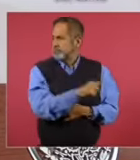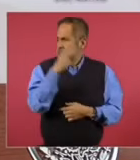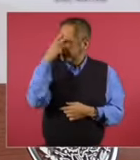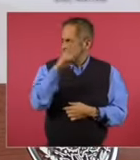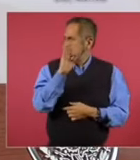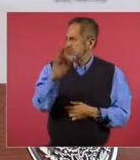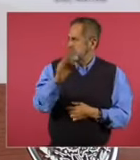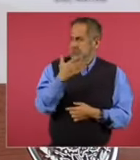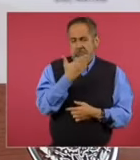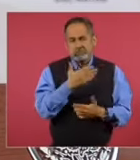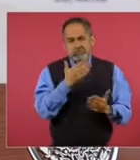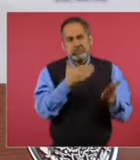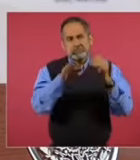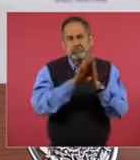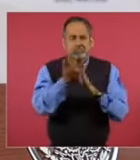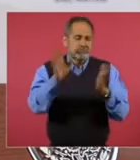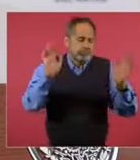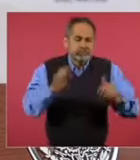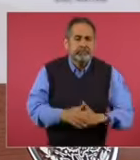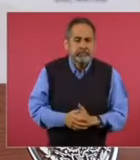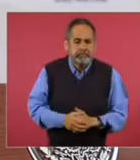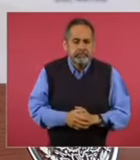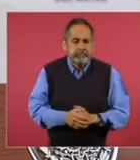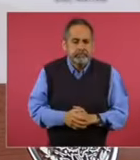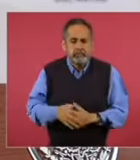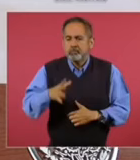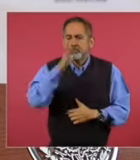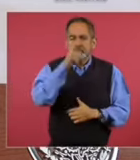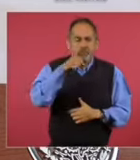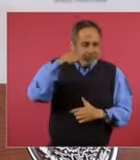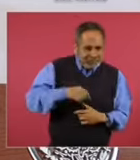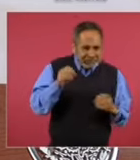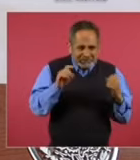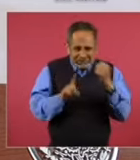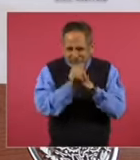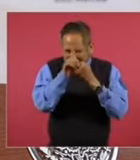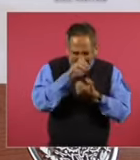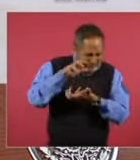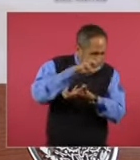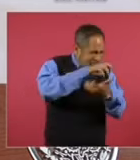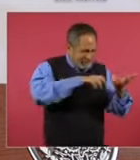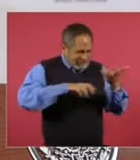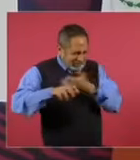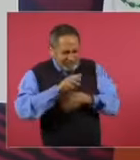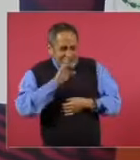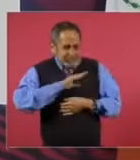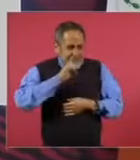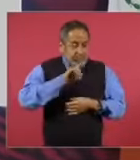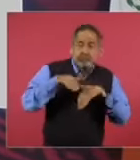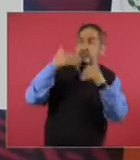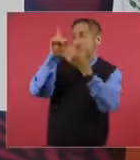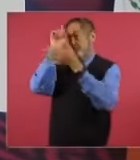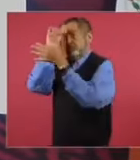Siempre. No podemos ser candil de la calle y oscuridad de la casa.